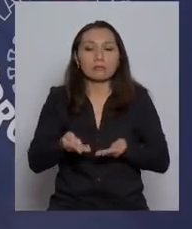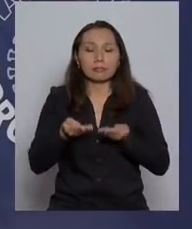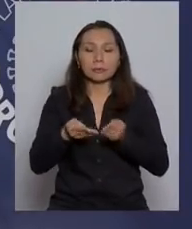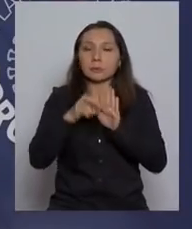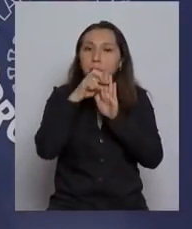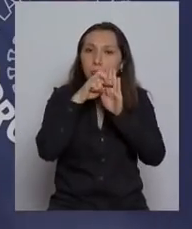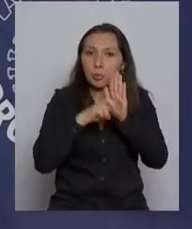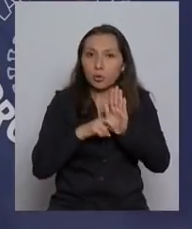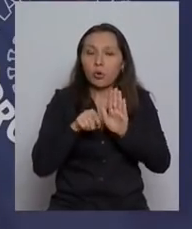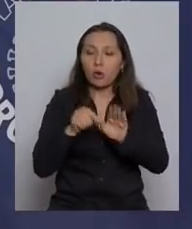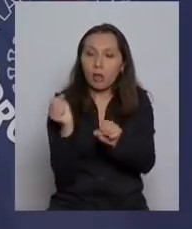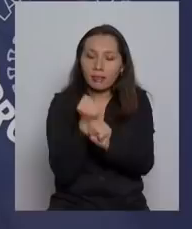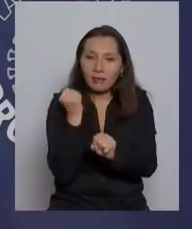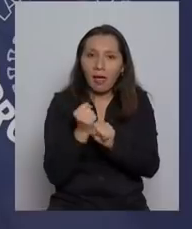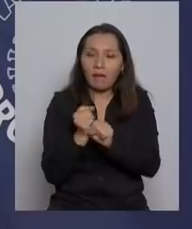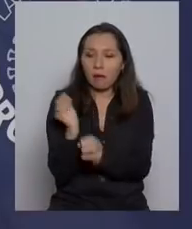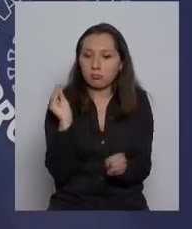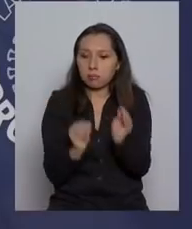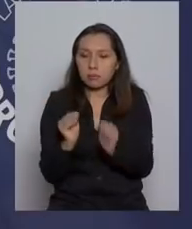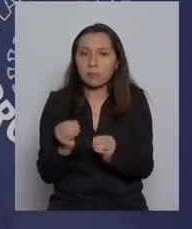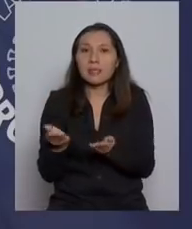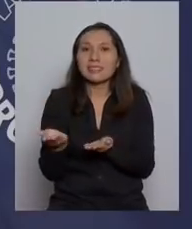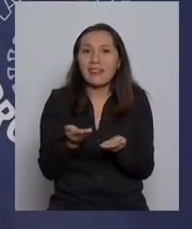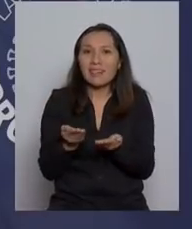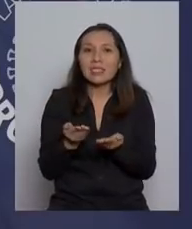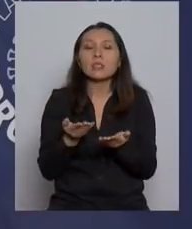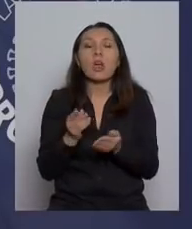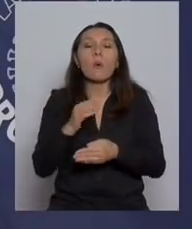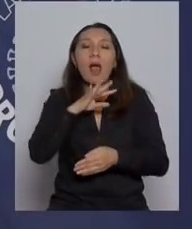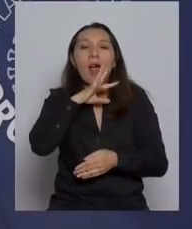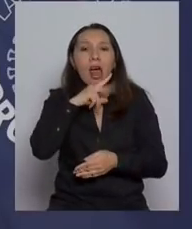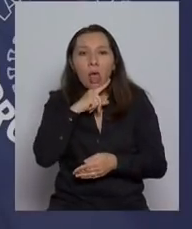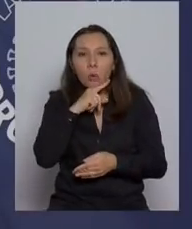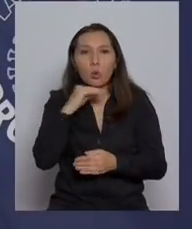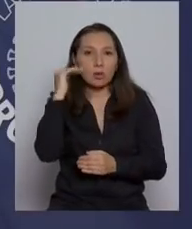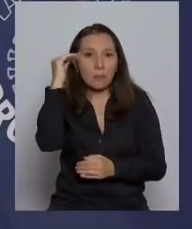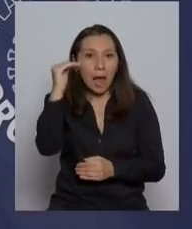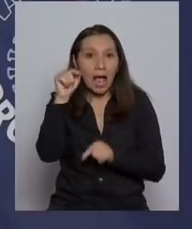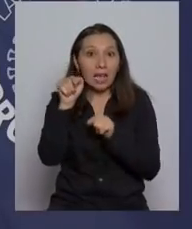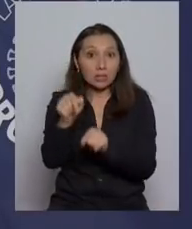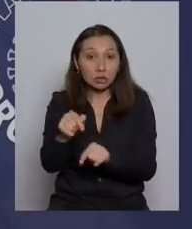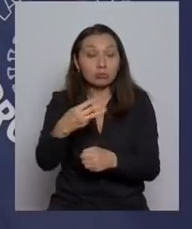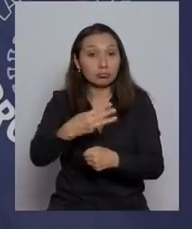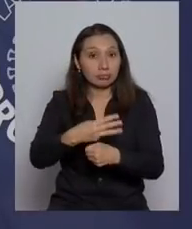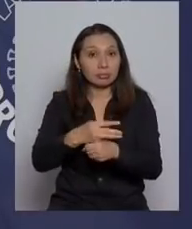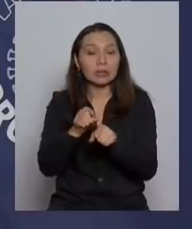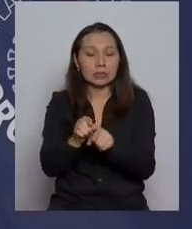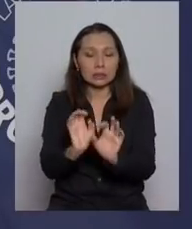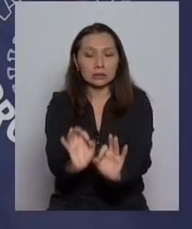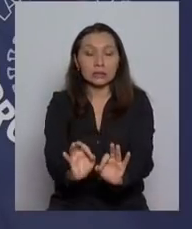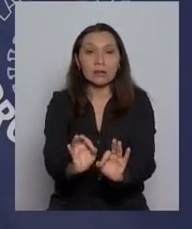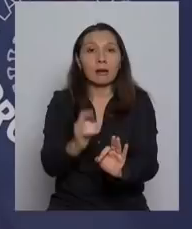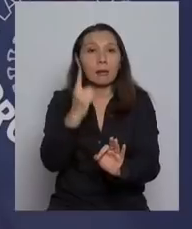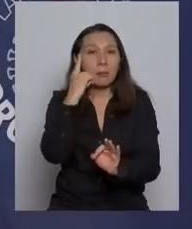un protocolo de trabajo con el servicio de adulto mayor, pero efectivamente, de los cientos